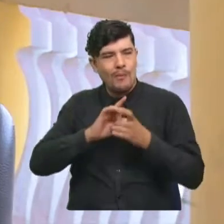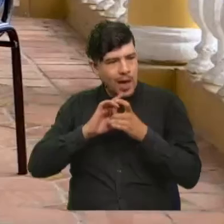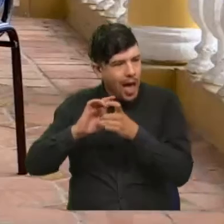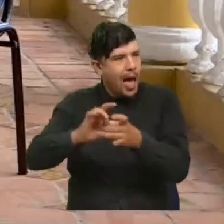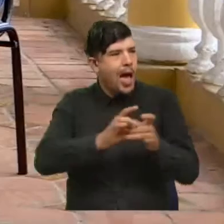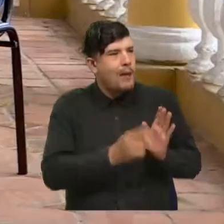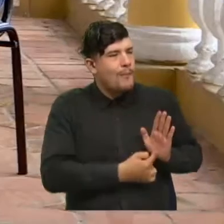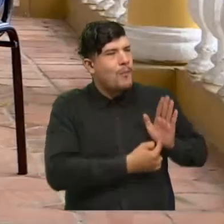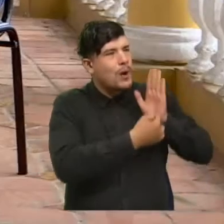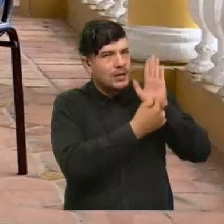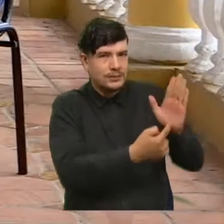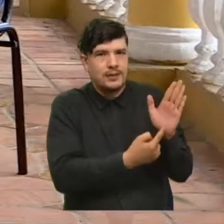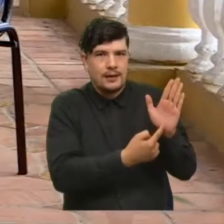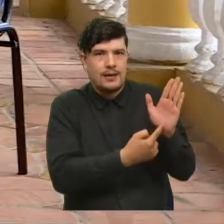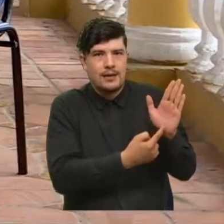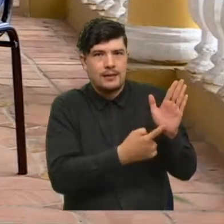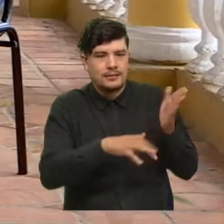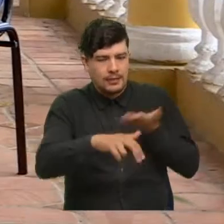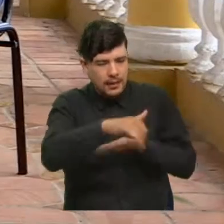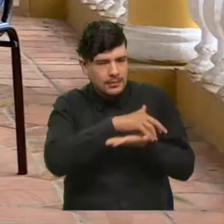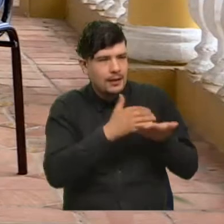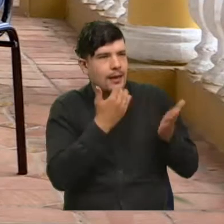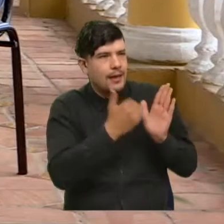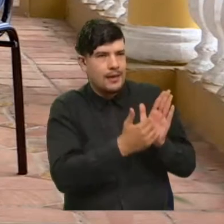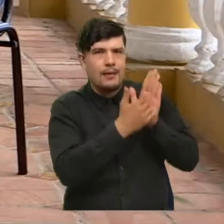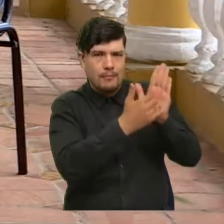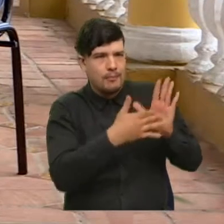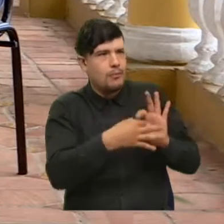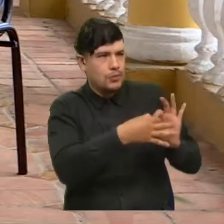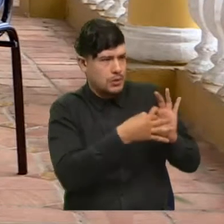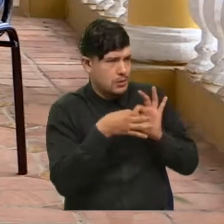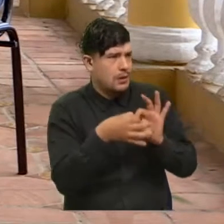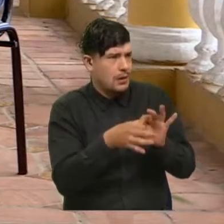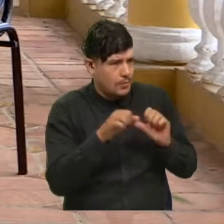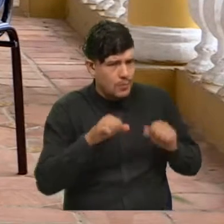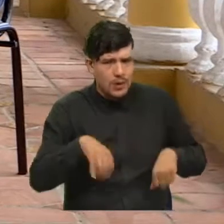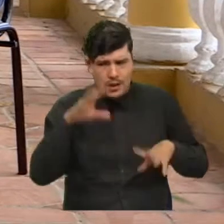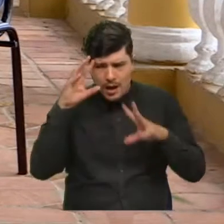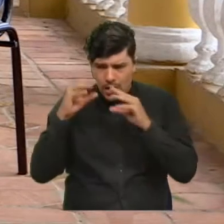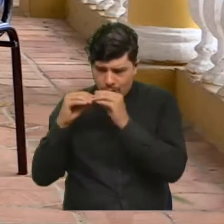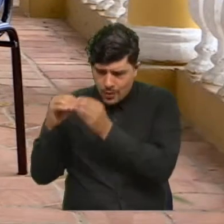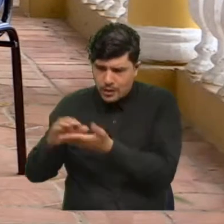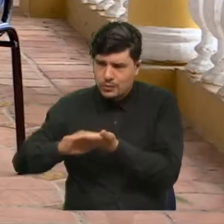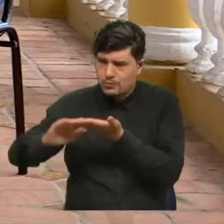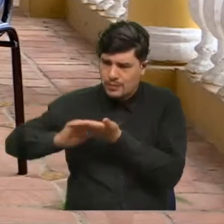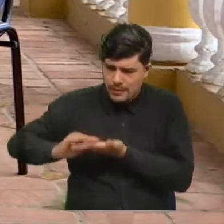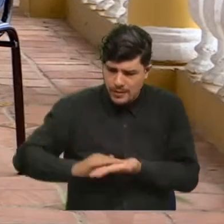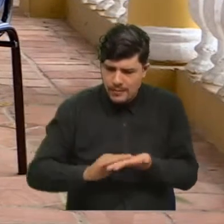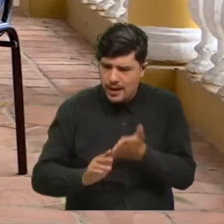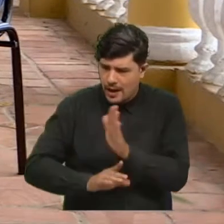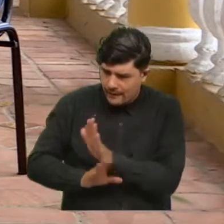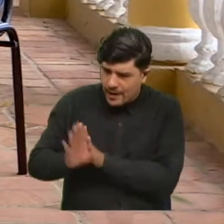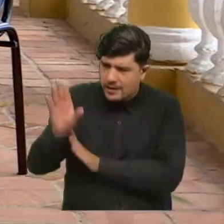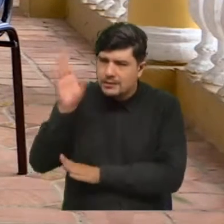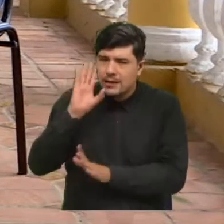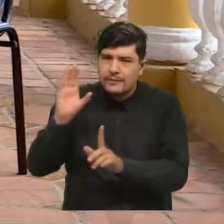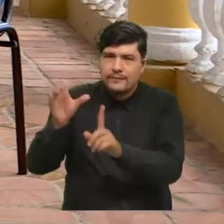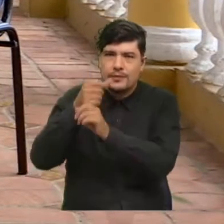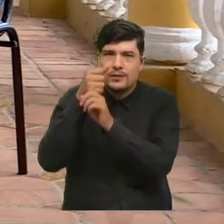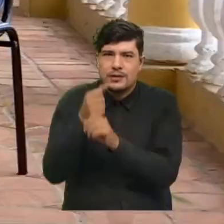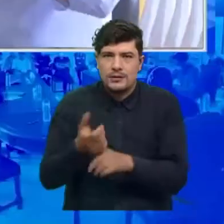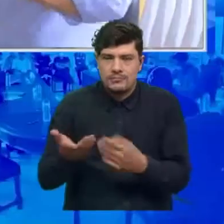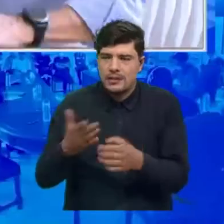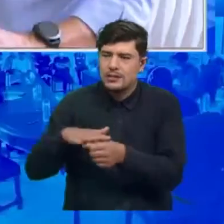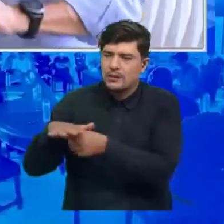santander sea ejemplo de unidad de que estamos logrando o concertando y avanzando en esos propósitos independientes las